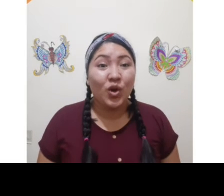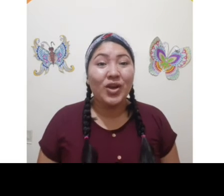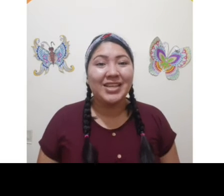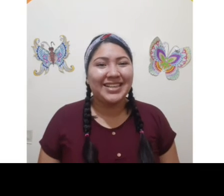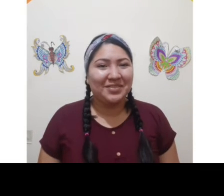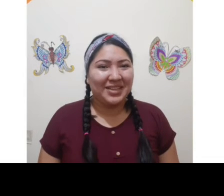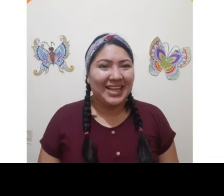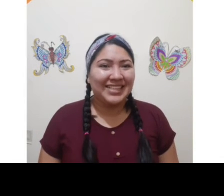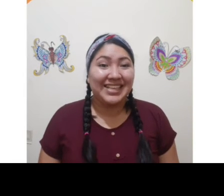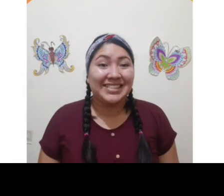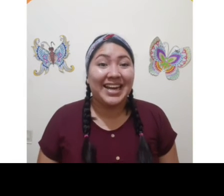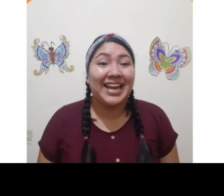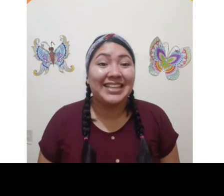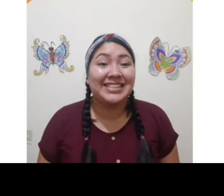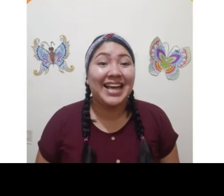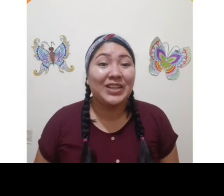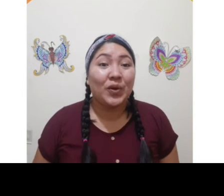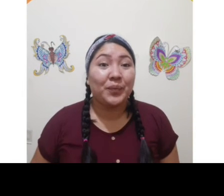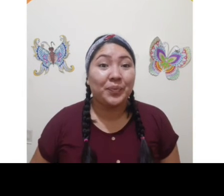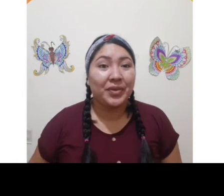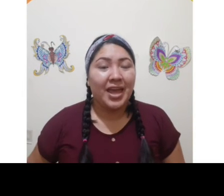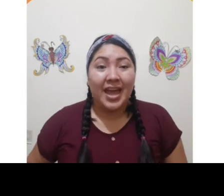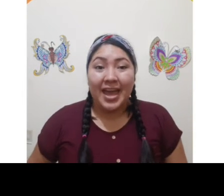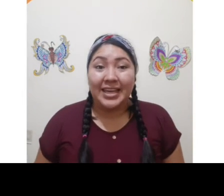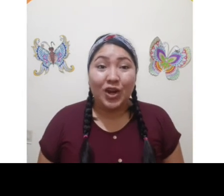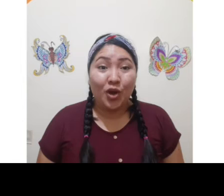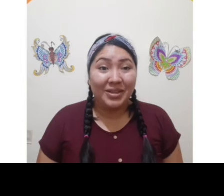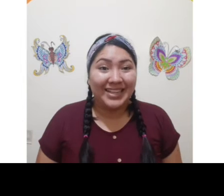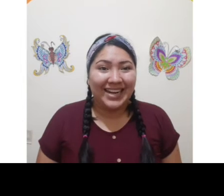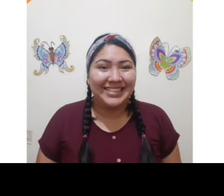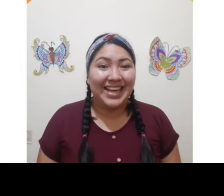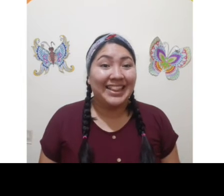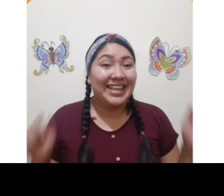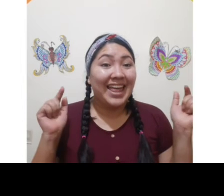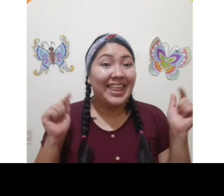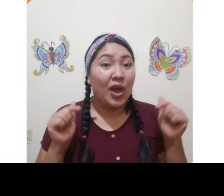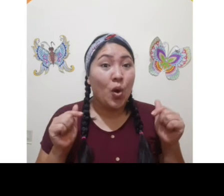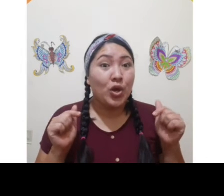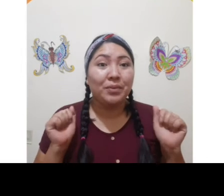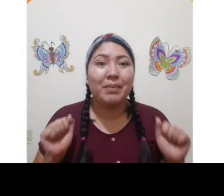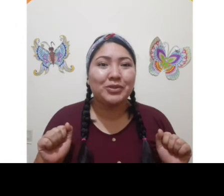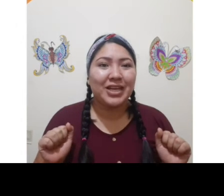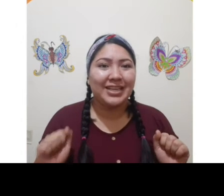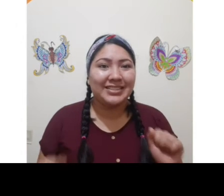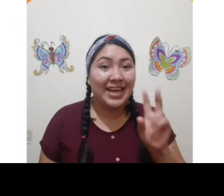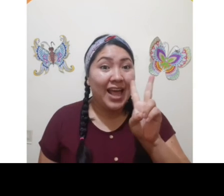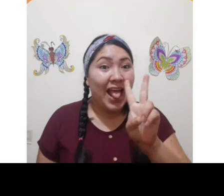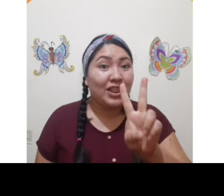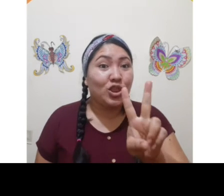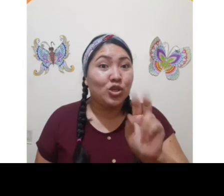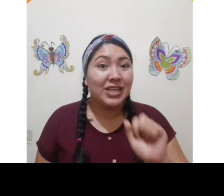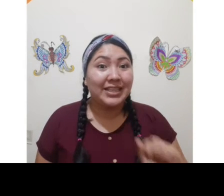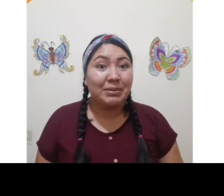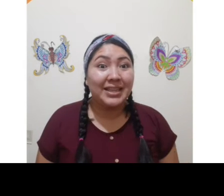con las actividades que están realizando quiero comentarles que el día de hoy vamos a realizar